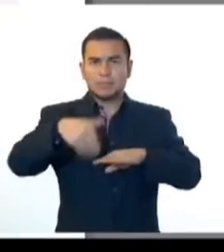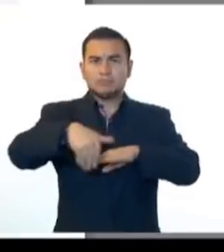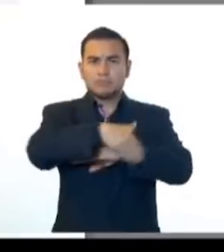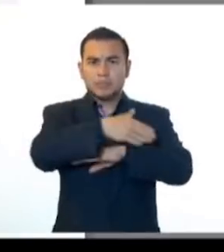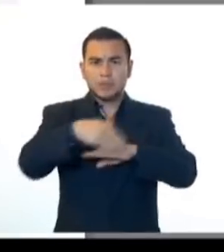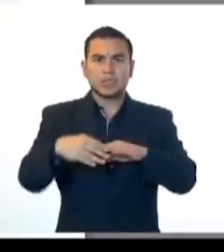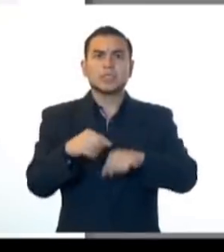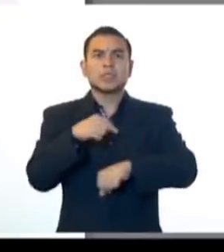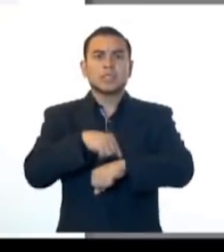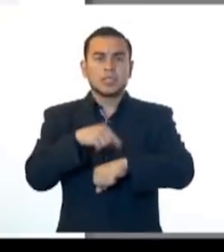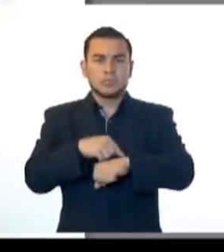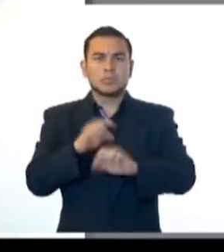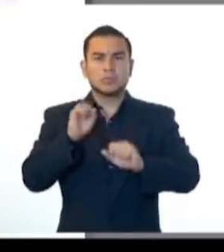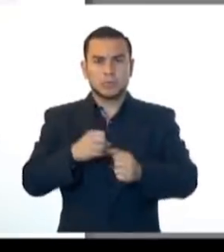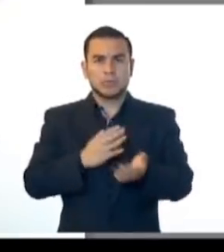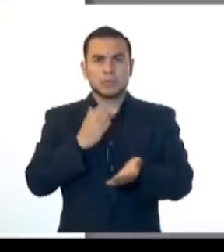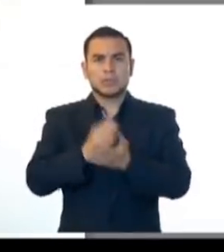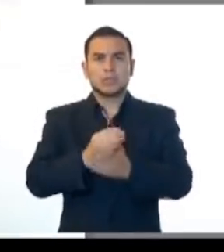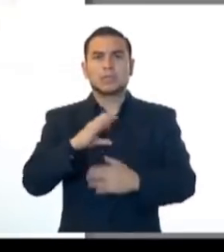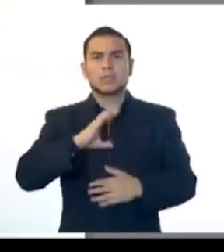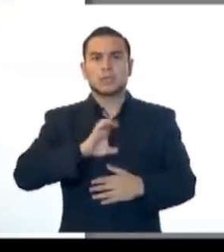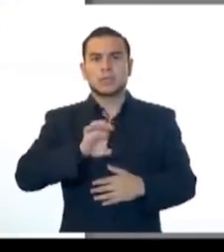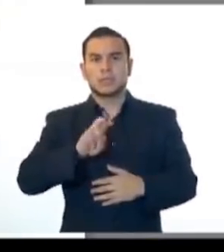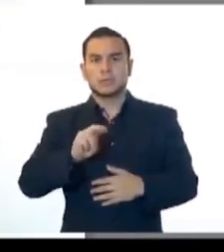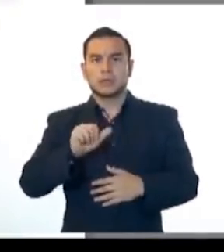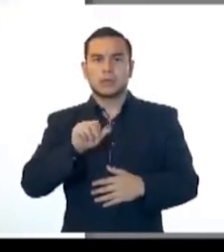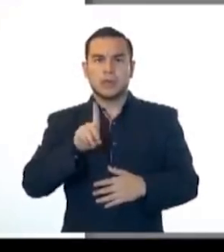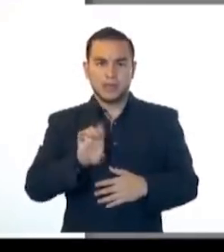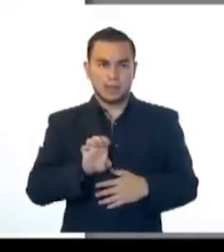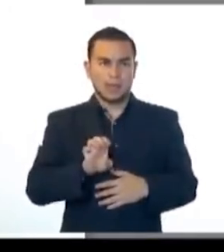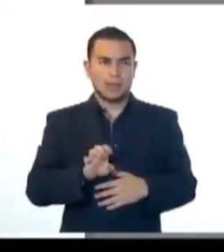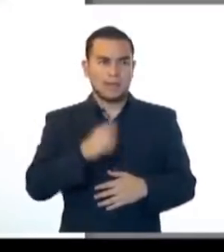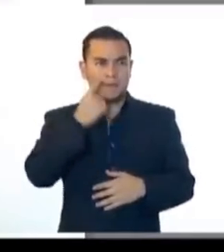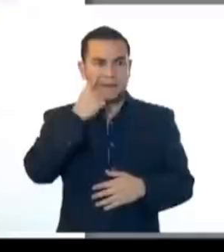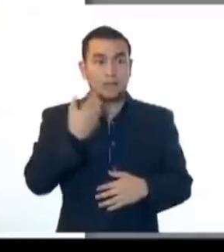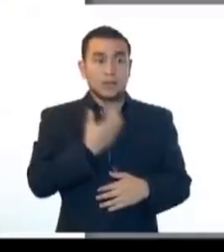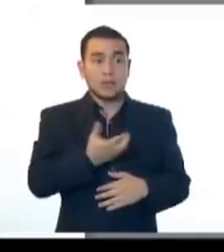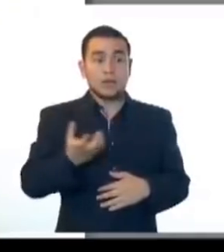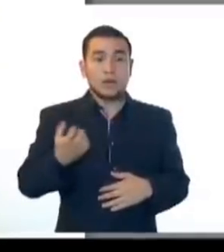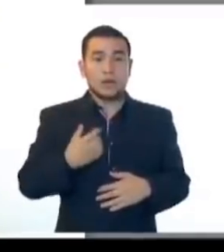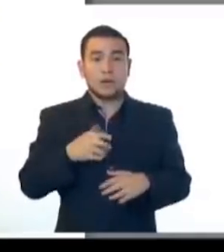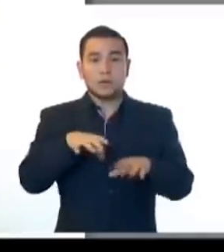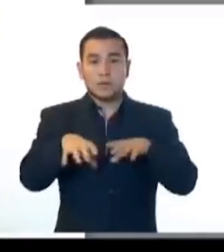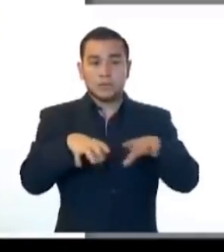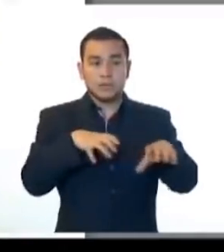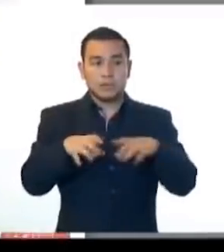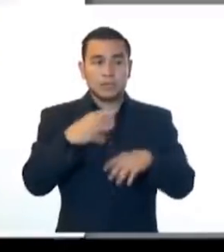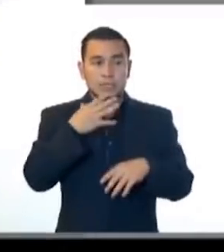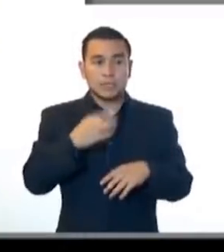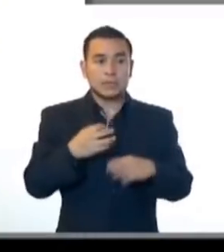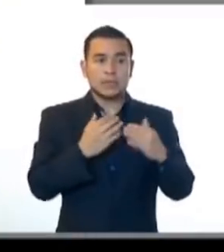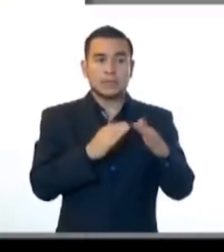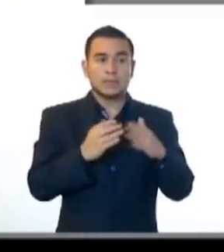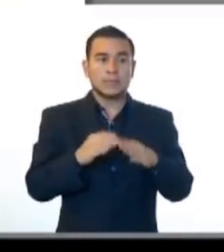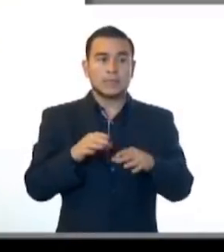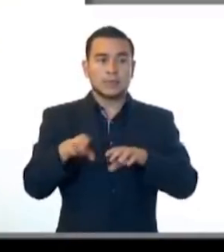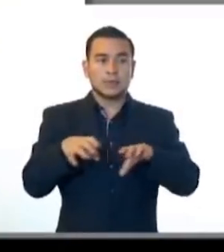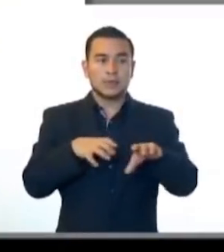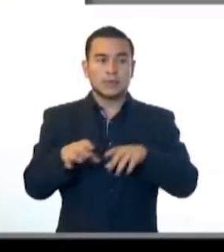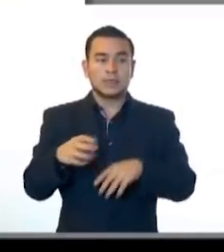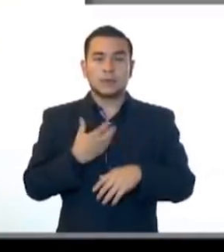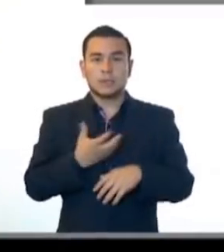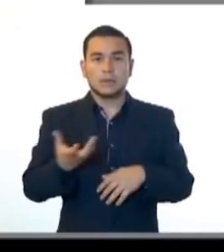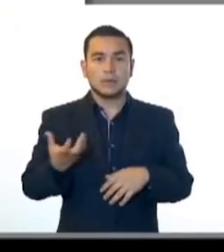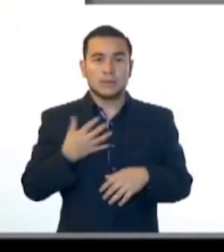horarios en donde puede ser atendidos en persona. Ahí están en todos los departamentos. Y en varios departamentos, ahí están todos